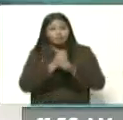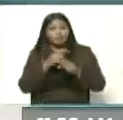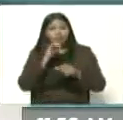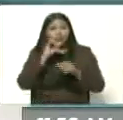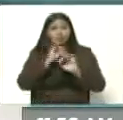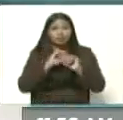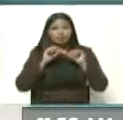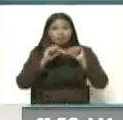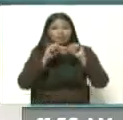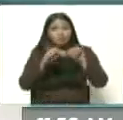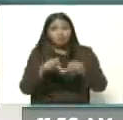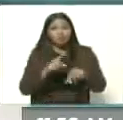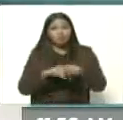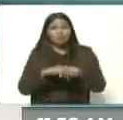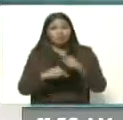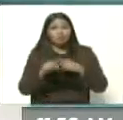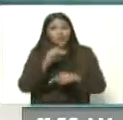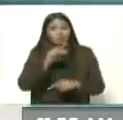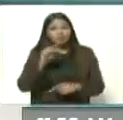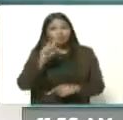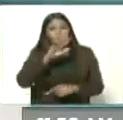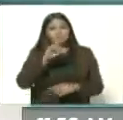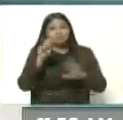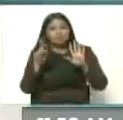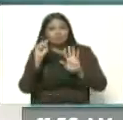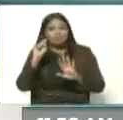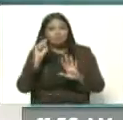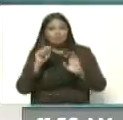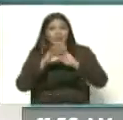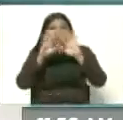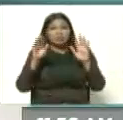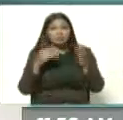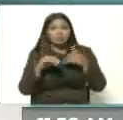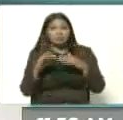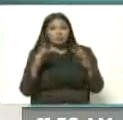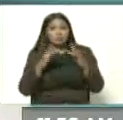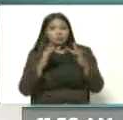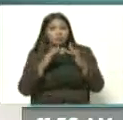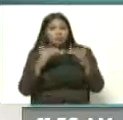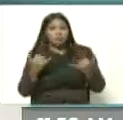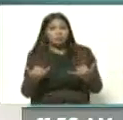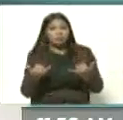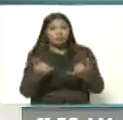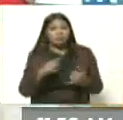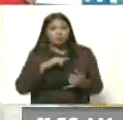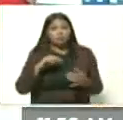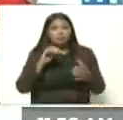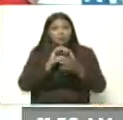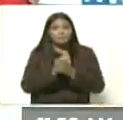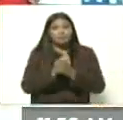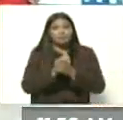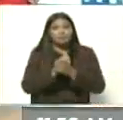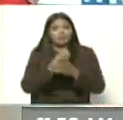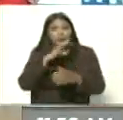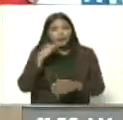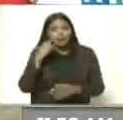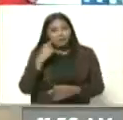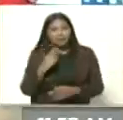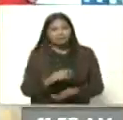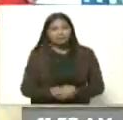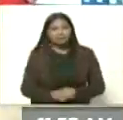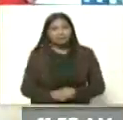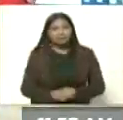información no se detiene a esta hora, 11:56 minutos de la mañana. Vamos a establecer de inmediato un contacto con nuestra compañera Graya Casera. Ya se encuentra en la sede de